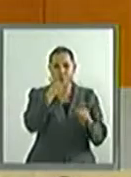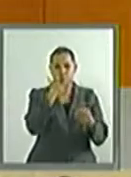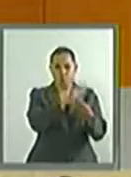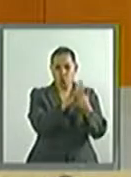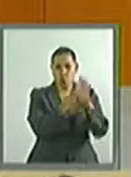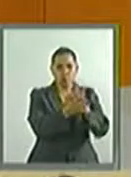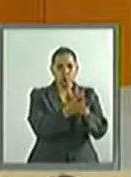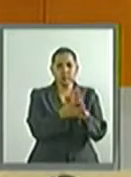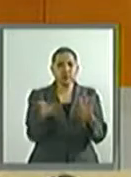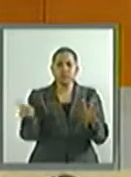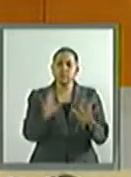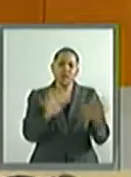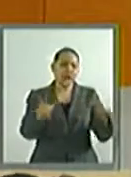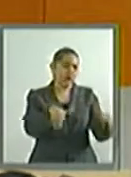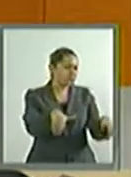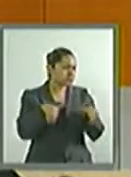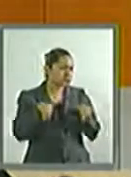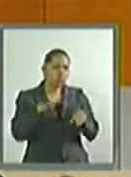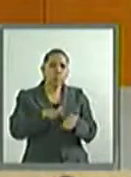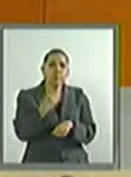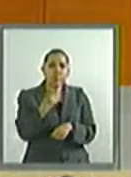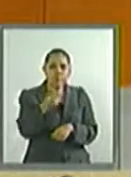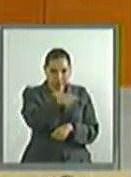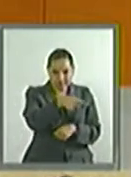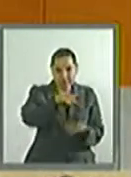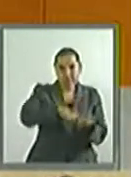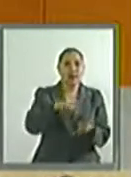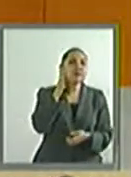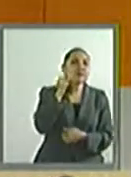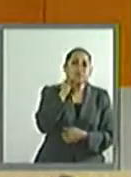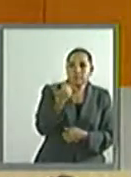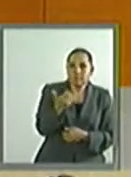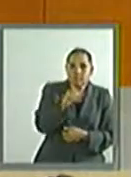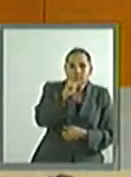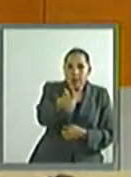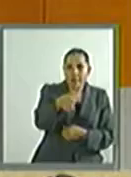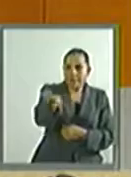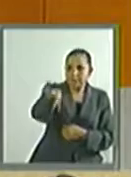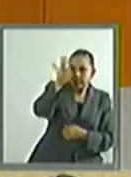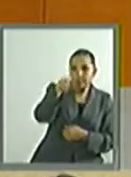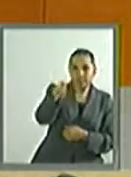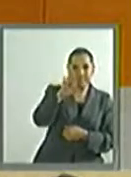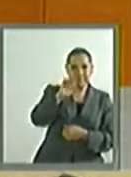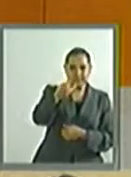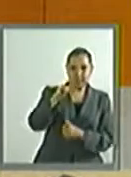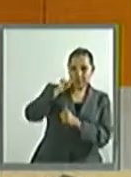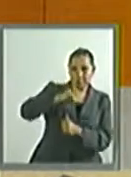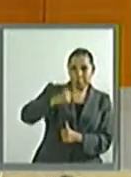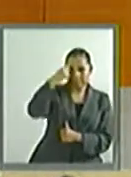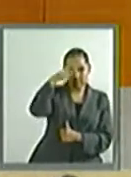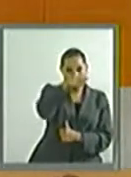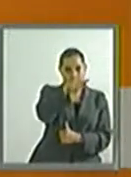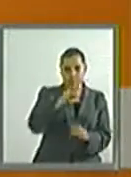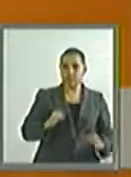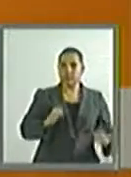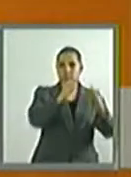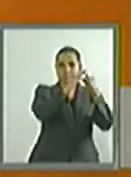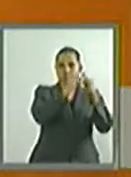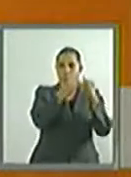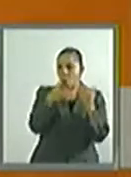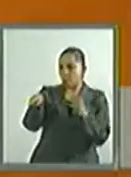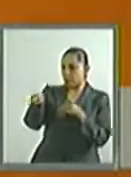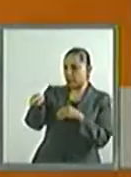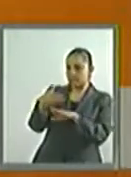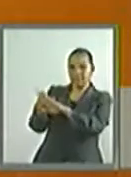de la República no ha nombrado al fiscal anticorrupción, lo cual resta credibilidad a estas instituciones. Pero